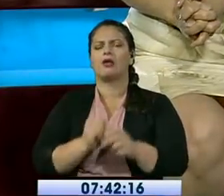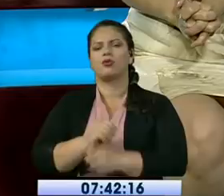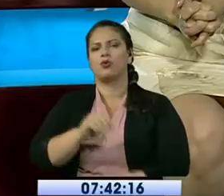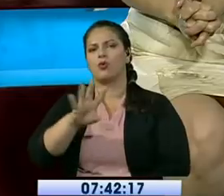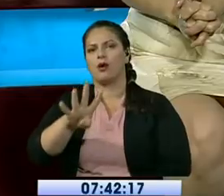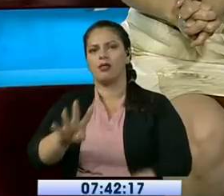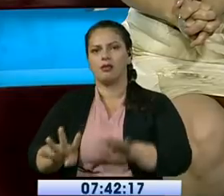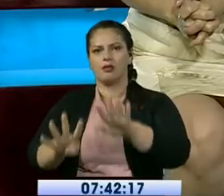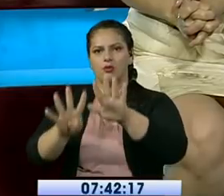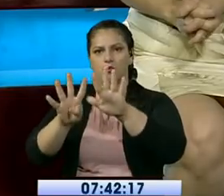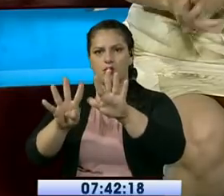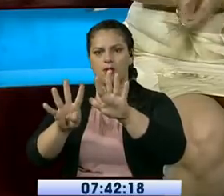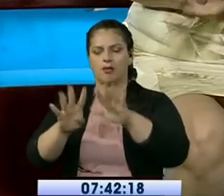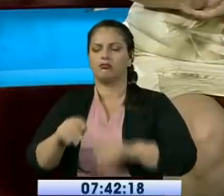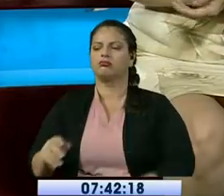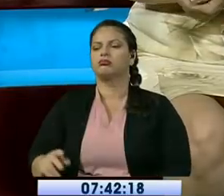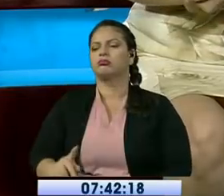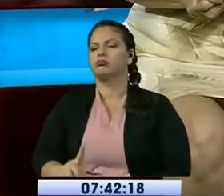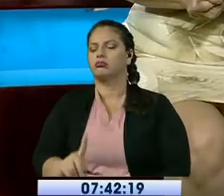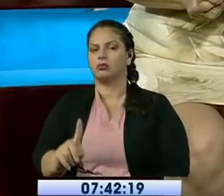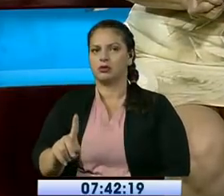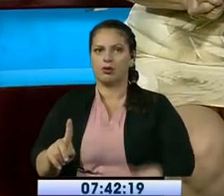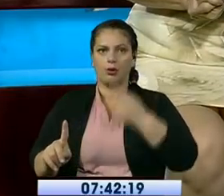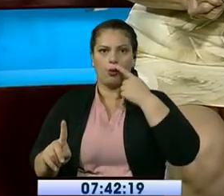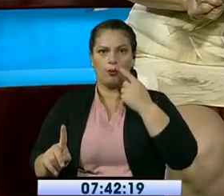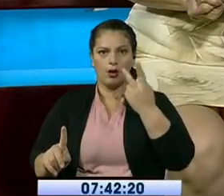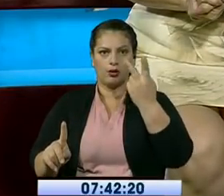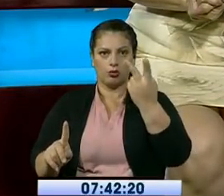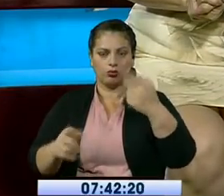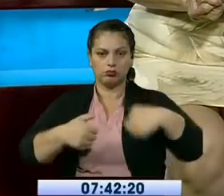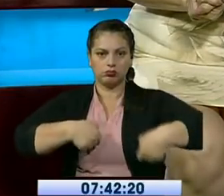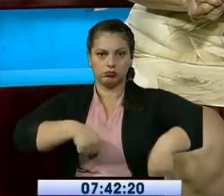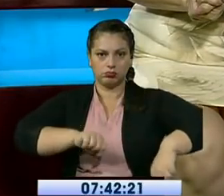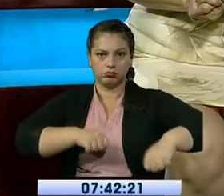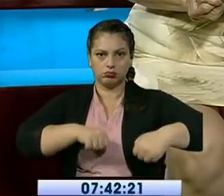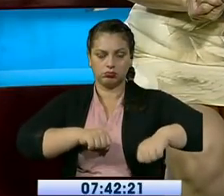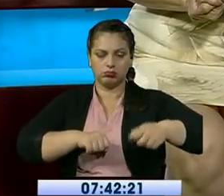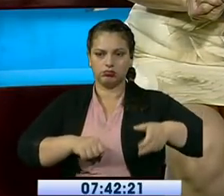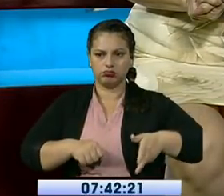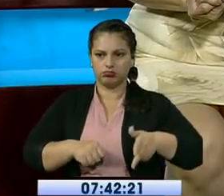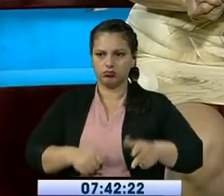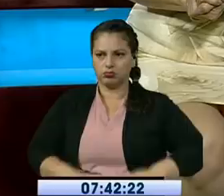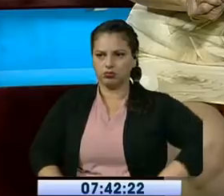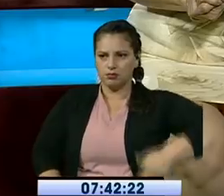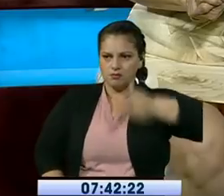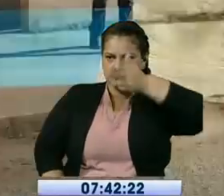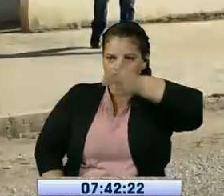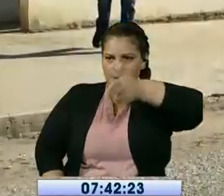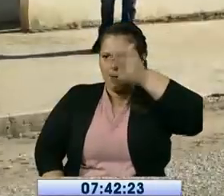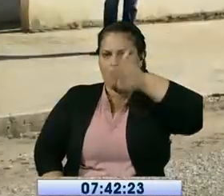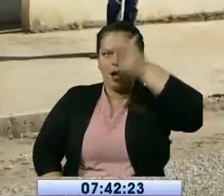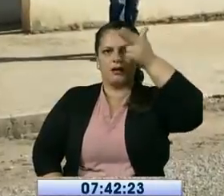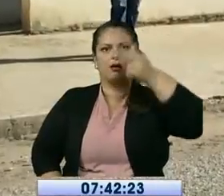una motocicleta. El hecho ocurrió en el cantón Huaquillas, provincia del Oro.